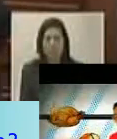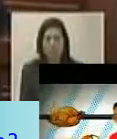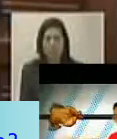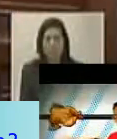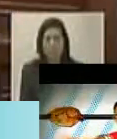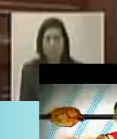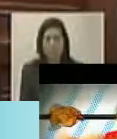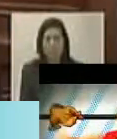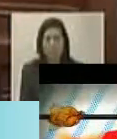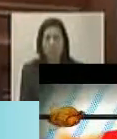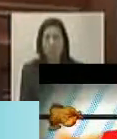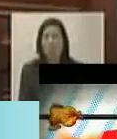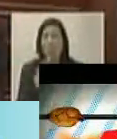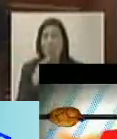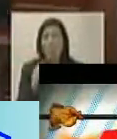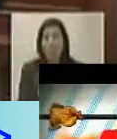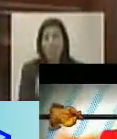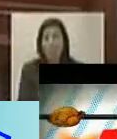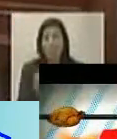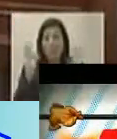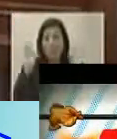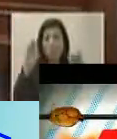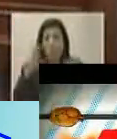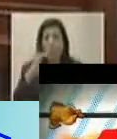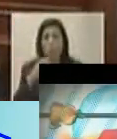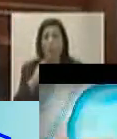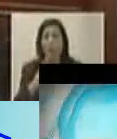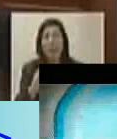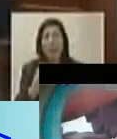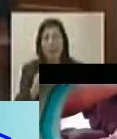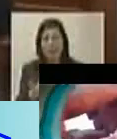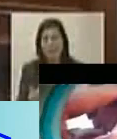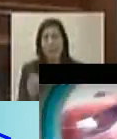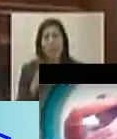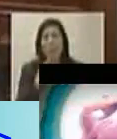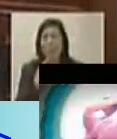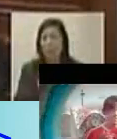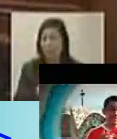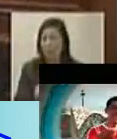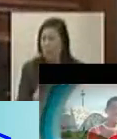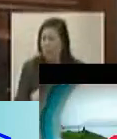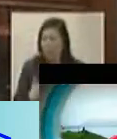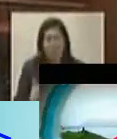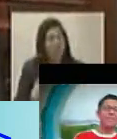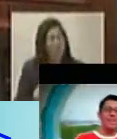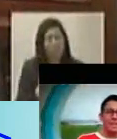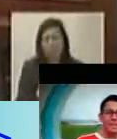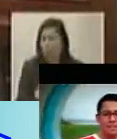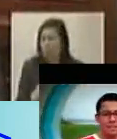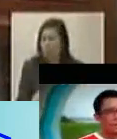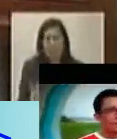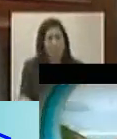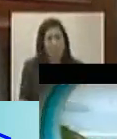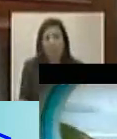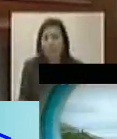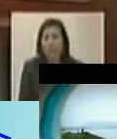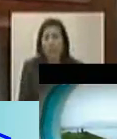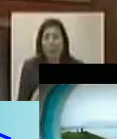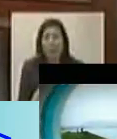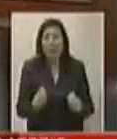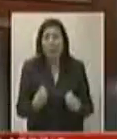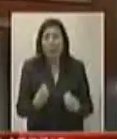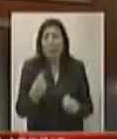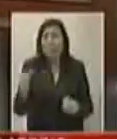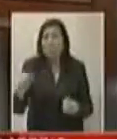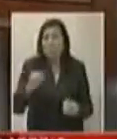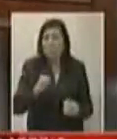Ha tratado de burocracia. Está insultando a los maestros, está insultando a las autoridades y eso bien, no lo vamos a permitir. Congresista porque Fujimori, los maestros que ellos